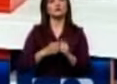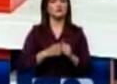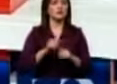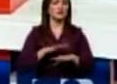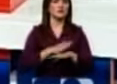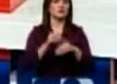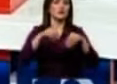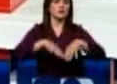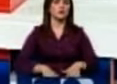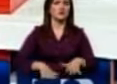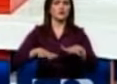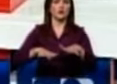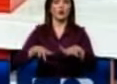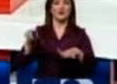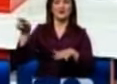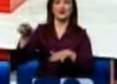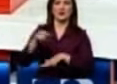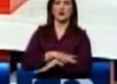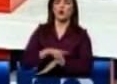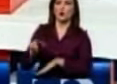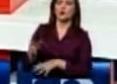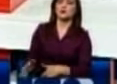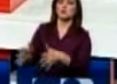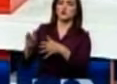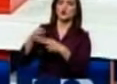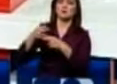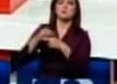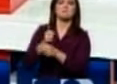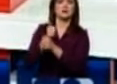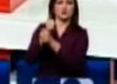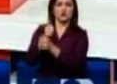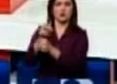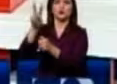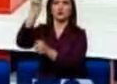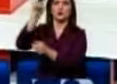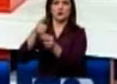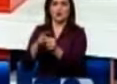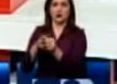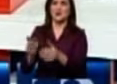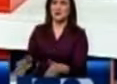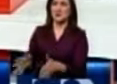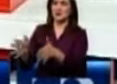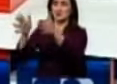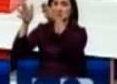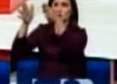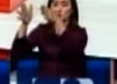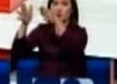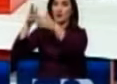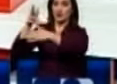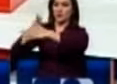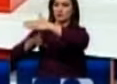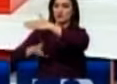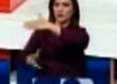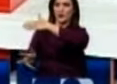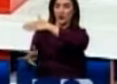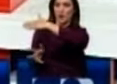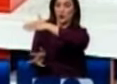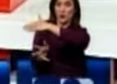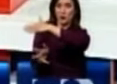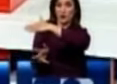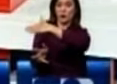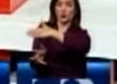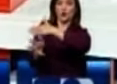esta vez la inundación del tercer subsuelo de un edificio ubicado en el norte de Quito, convirtiéndolo a este estacionamiento en una gran laguna de aguas